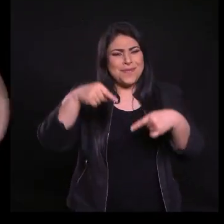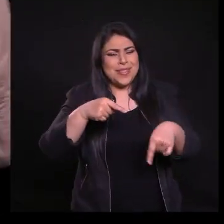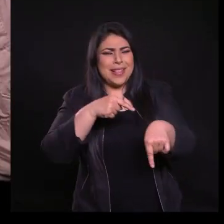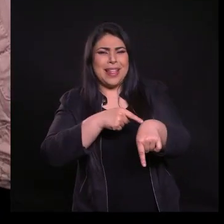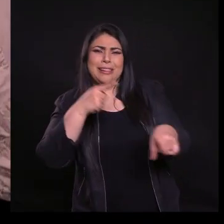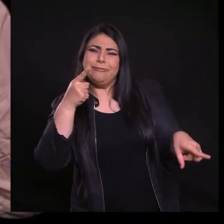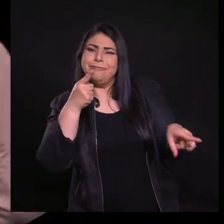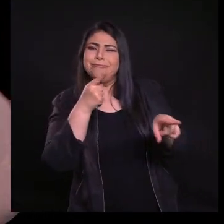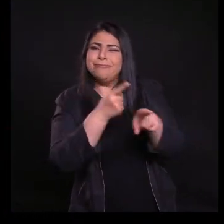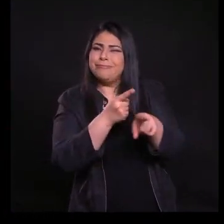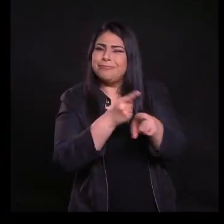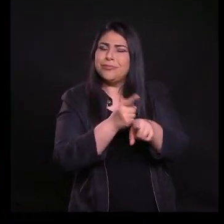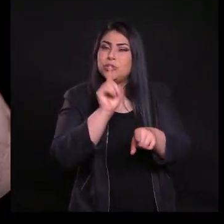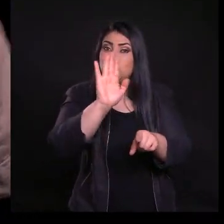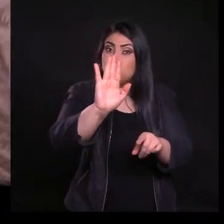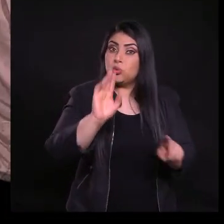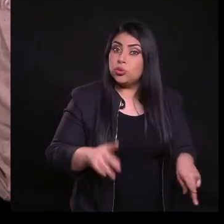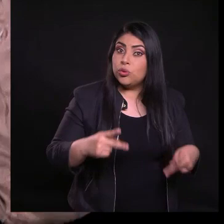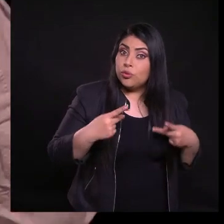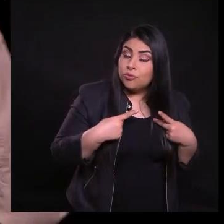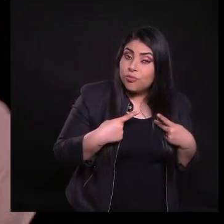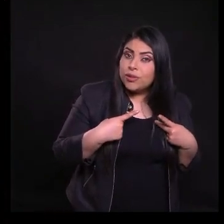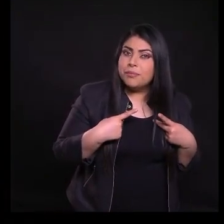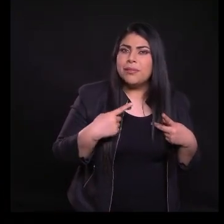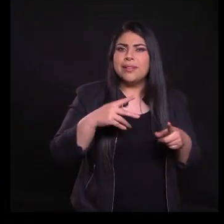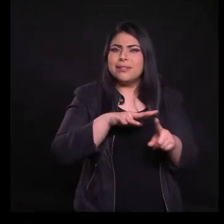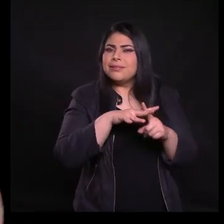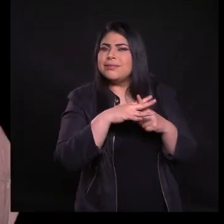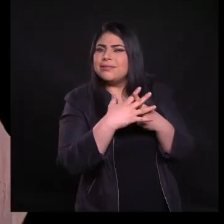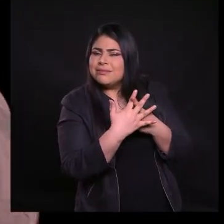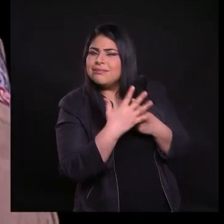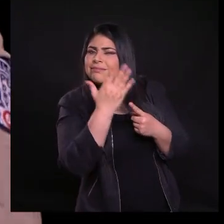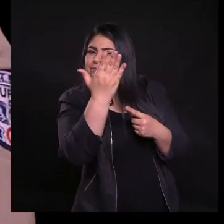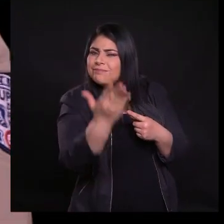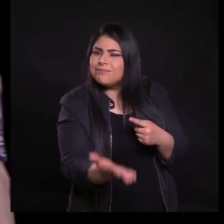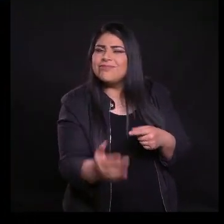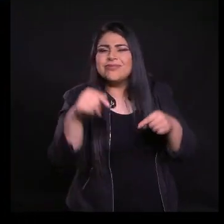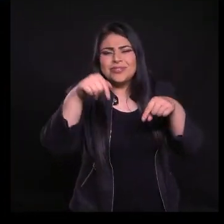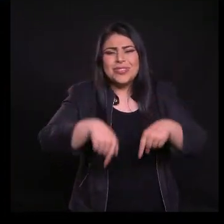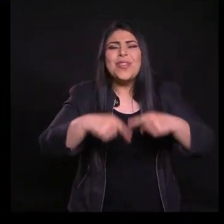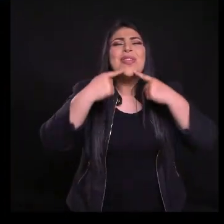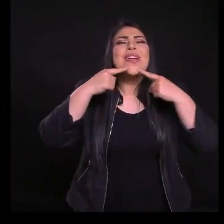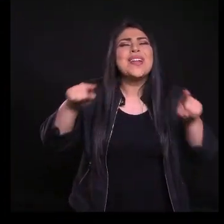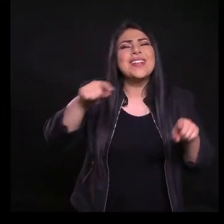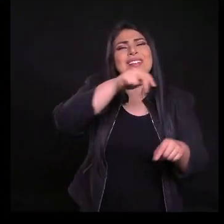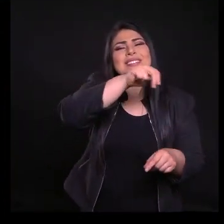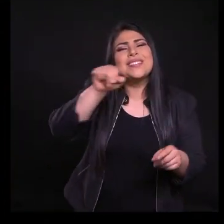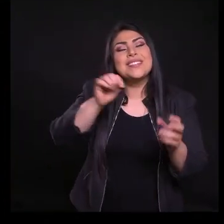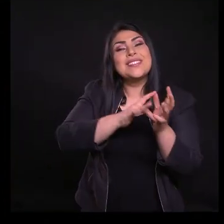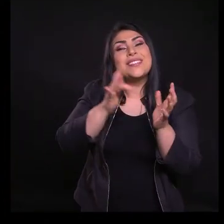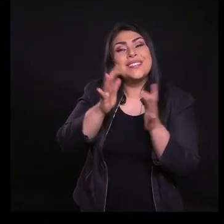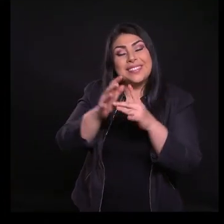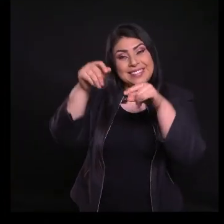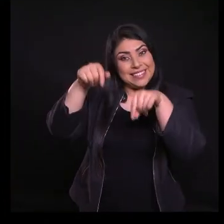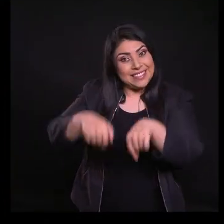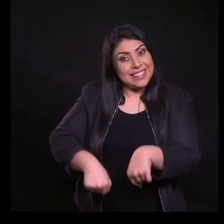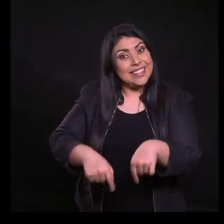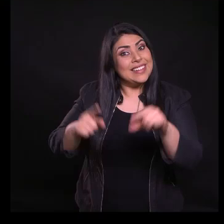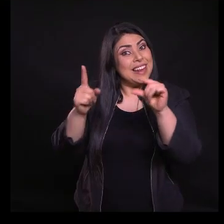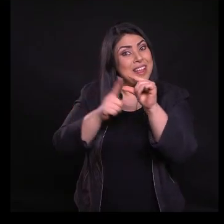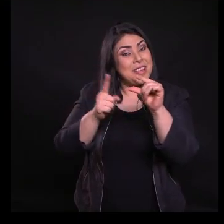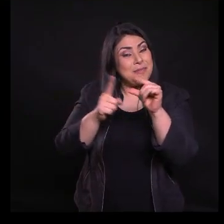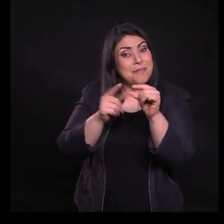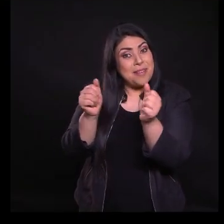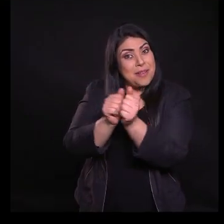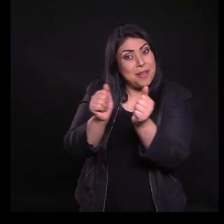en lo que tú estás viviendo en la situación que te encuentras declaró en el nombre de jesus que esta palabra que hoy vamos a recibir